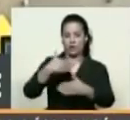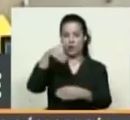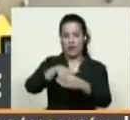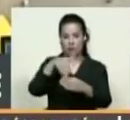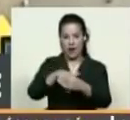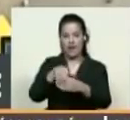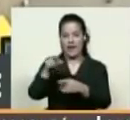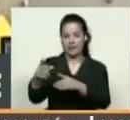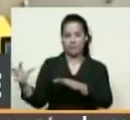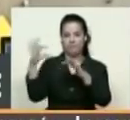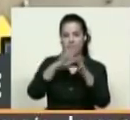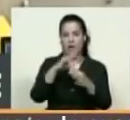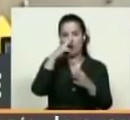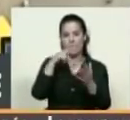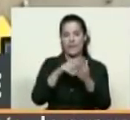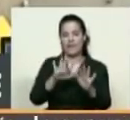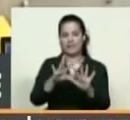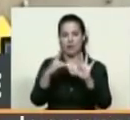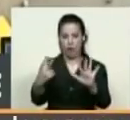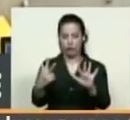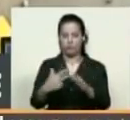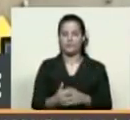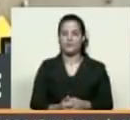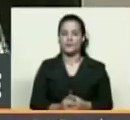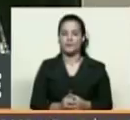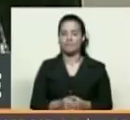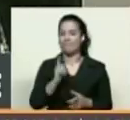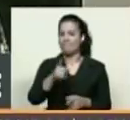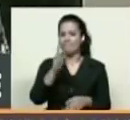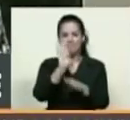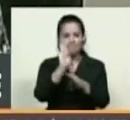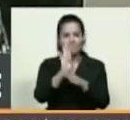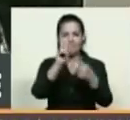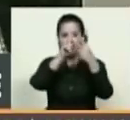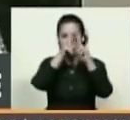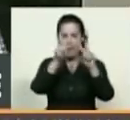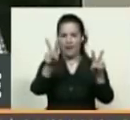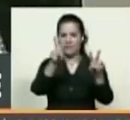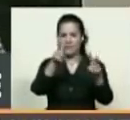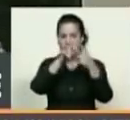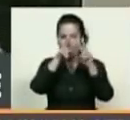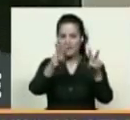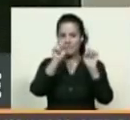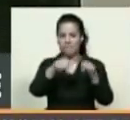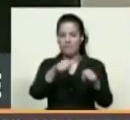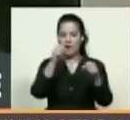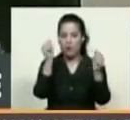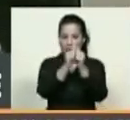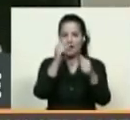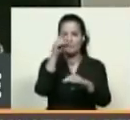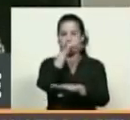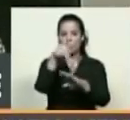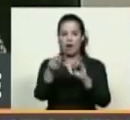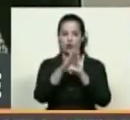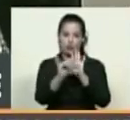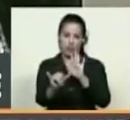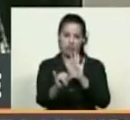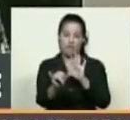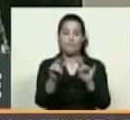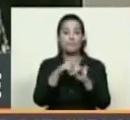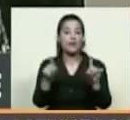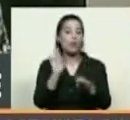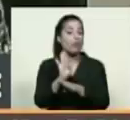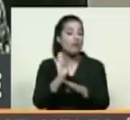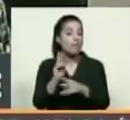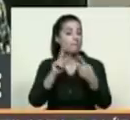corresponda en el 2018. Hay que cuidar esa paz que llegó con la Asamblea Nacional Constituyente, pero cuidar la